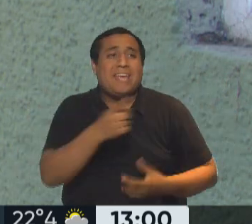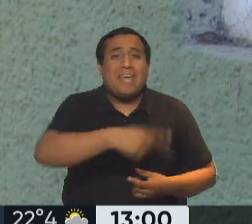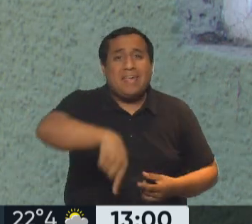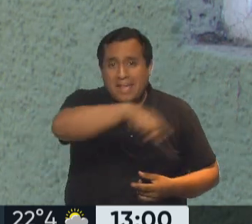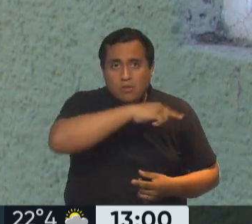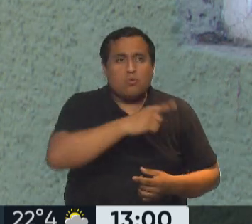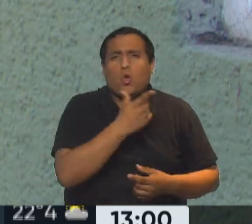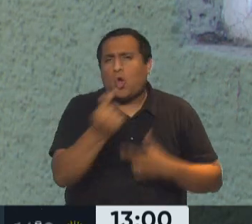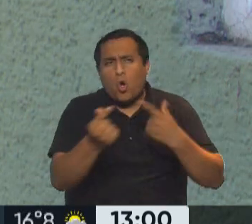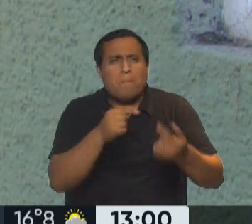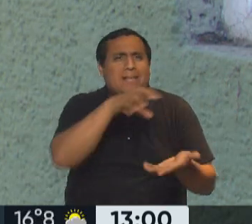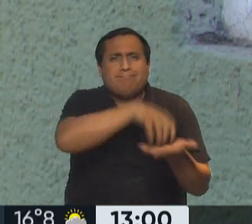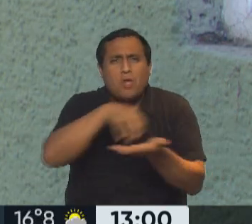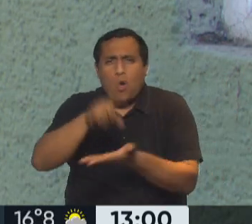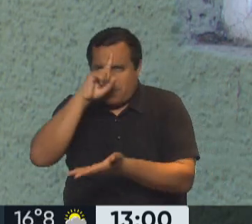comprado sanatorios,